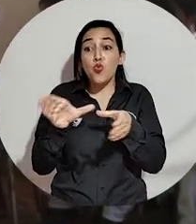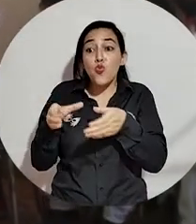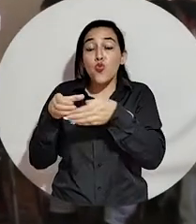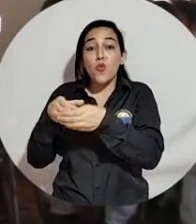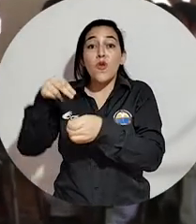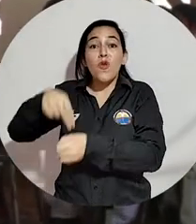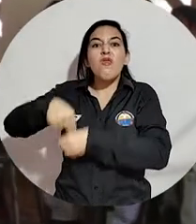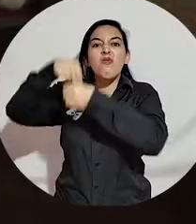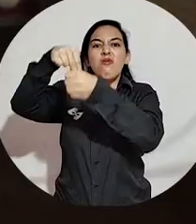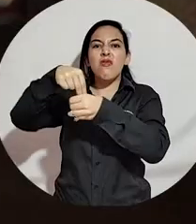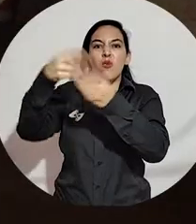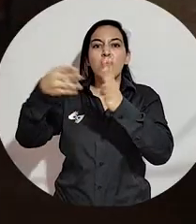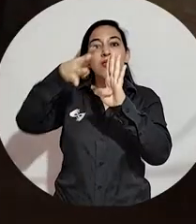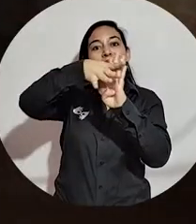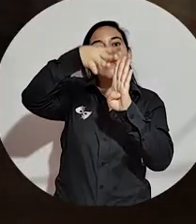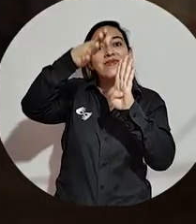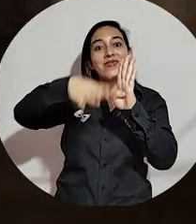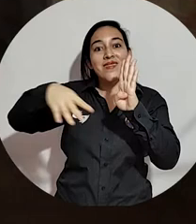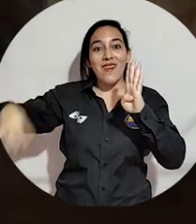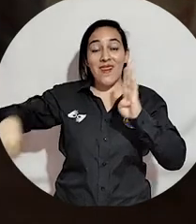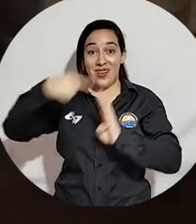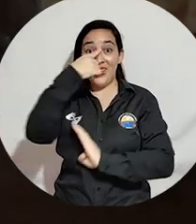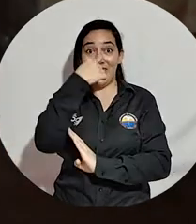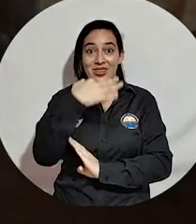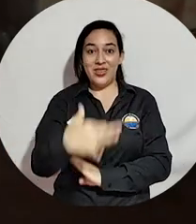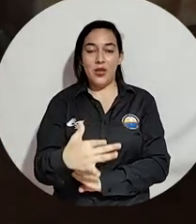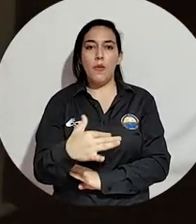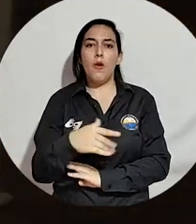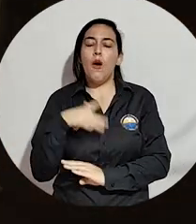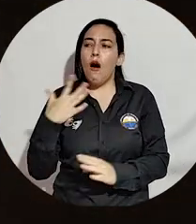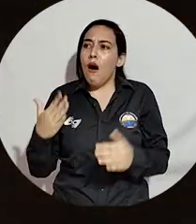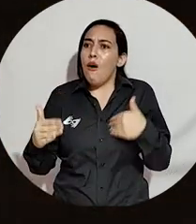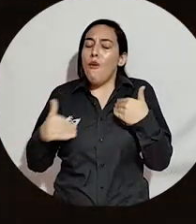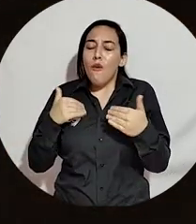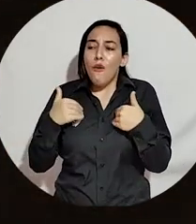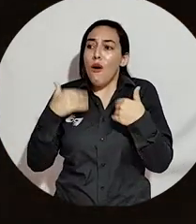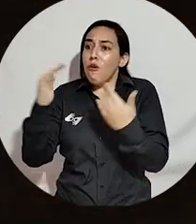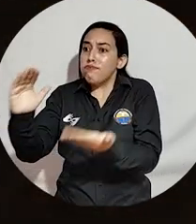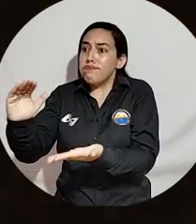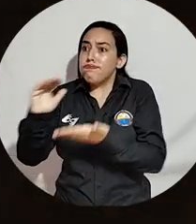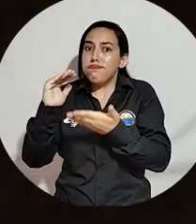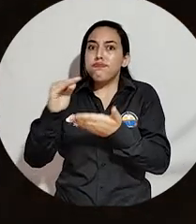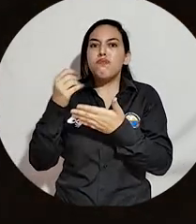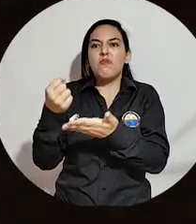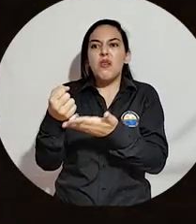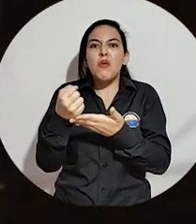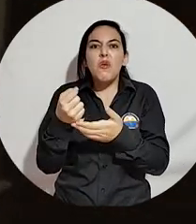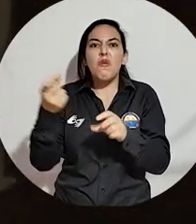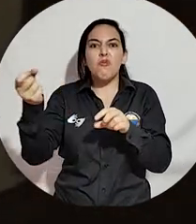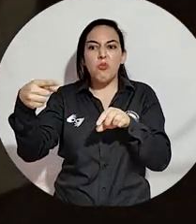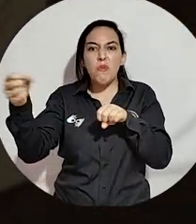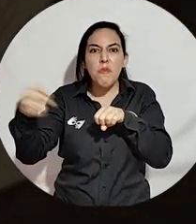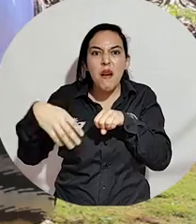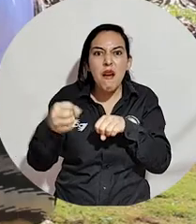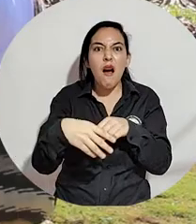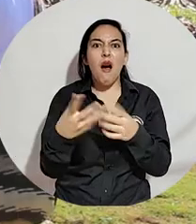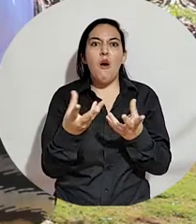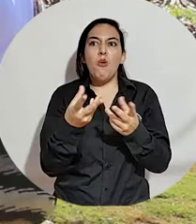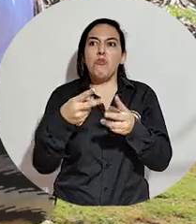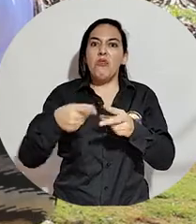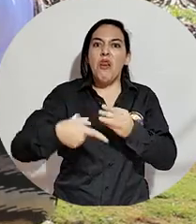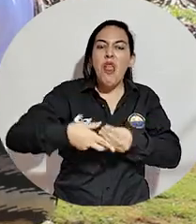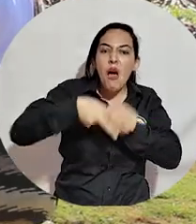resguardo indígena perteneciente a la Sierra Nevada de Santa Marta recibieron con beneplácito las ayudas que contenían alimentos no